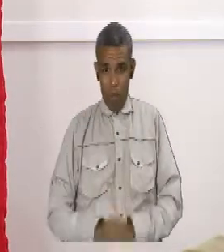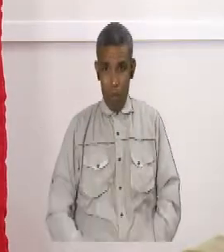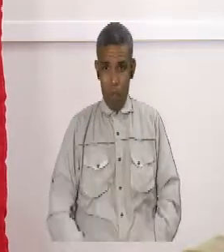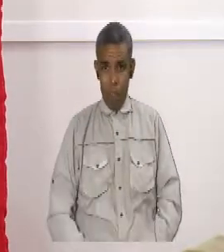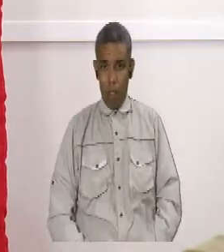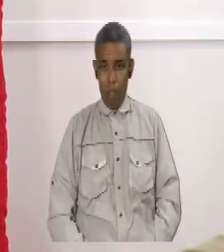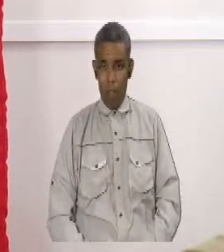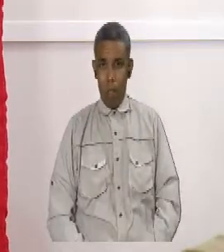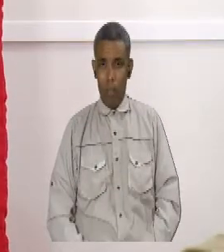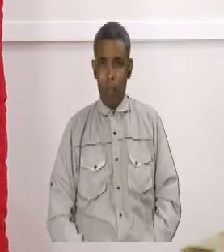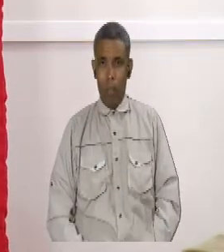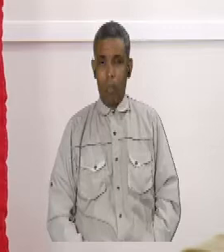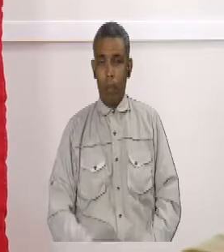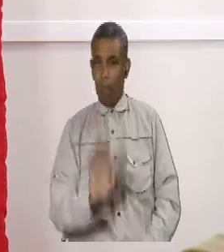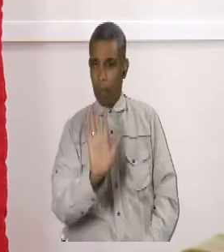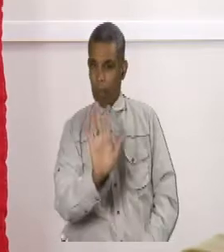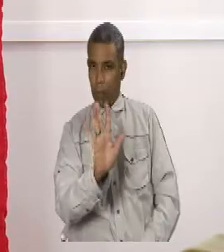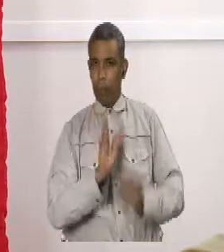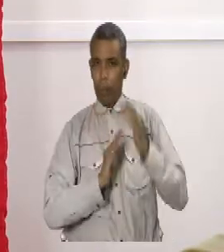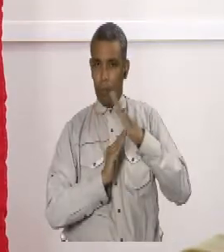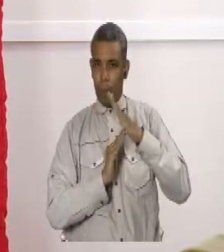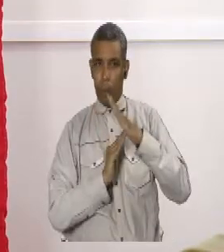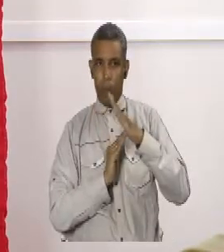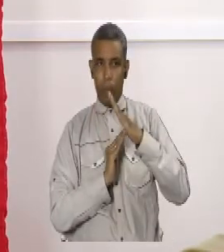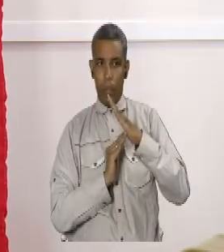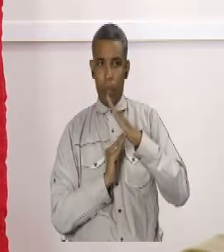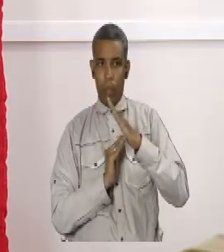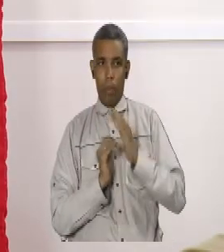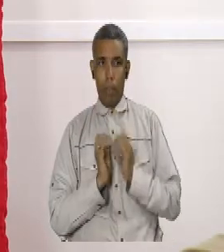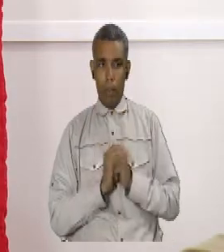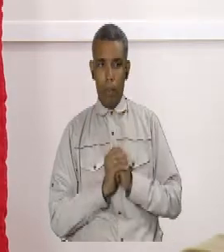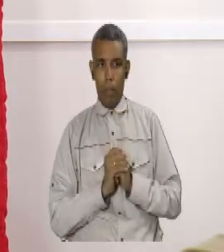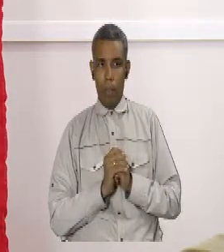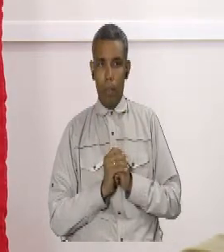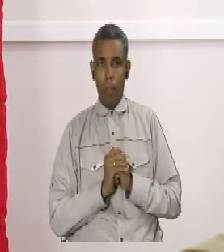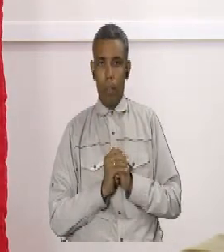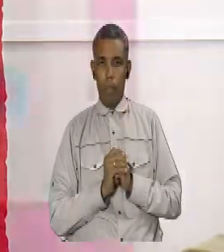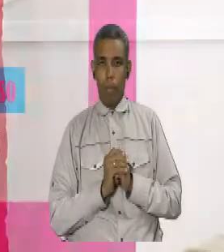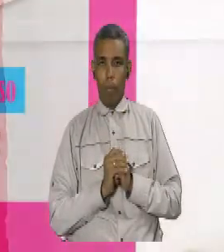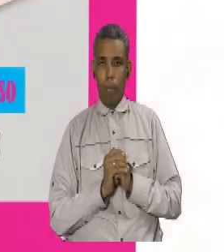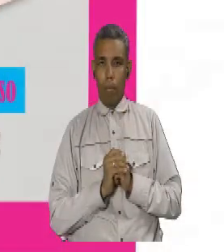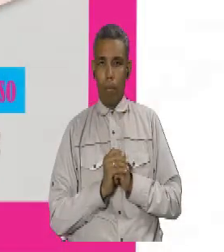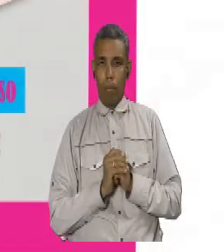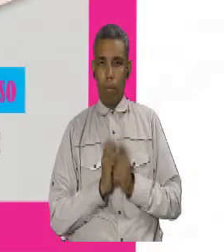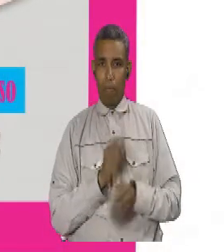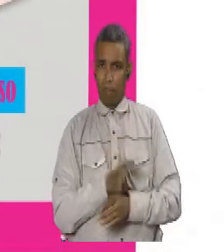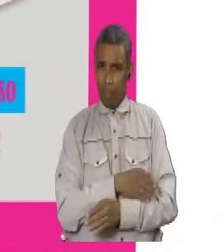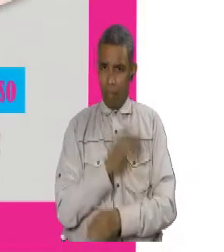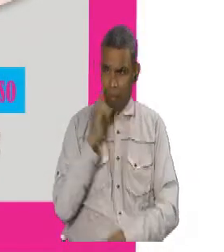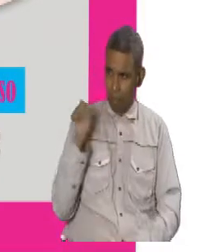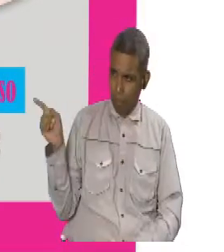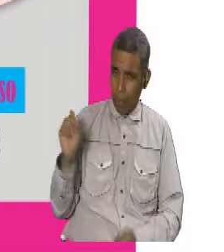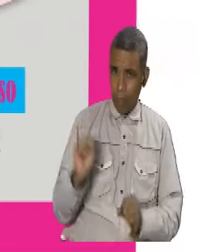de pelo. Listo, vamos a un corte comercial, no sin antes invitarlos a la sala de belleza Prince. Ustedes pueden encontrar